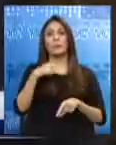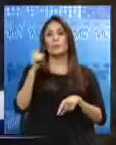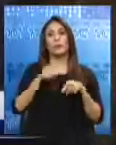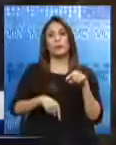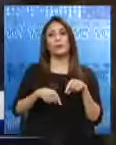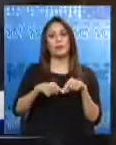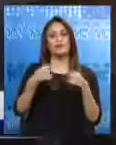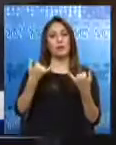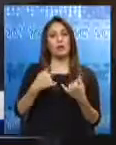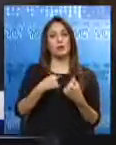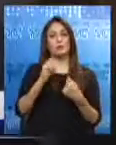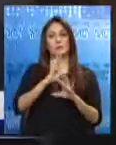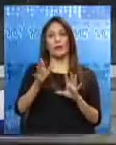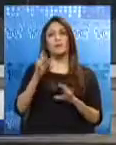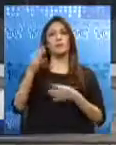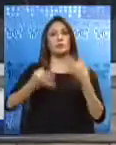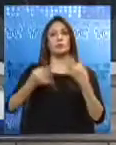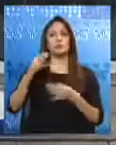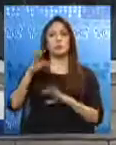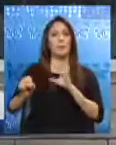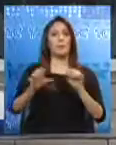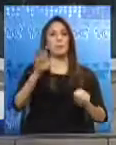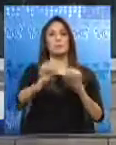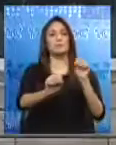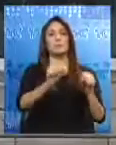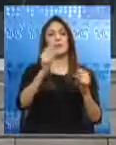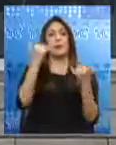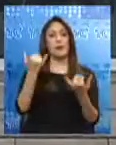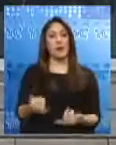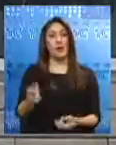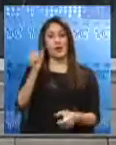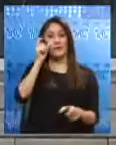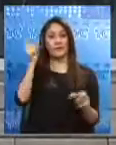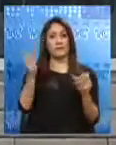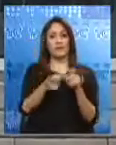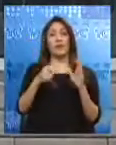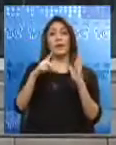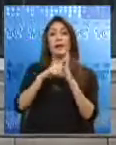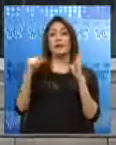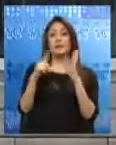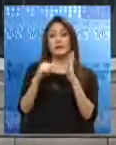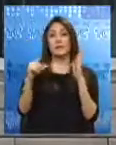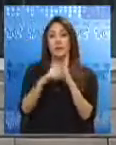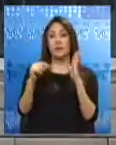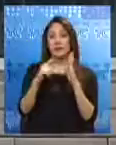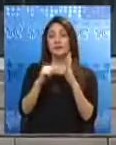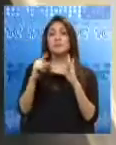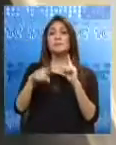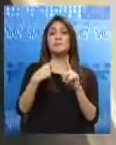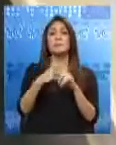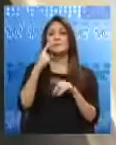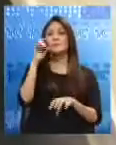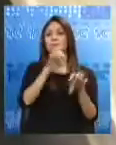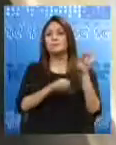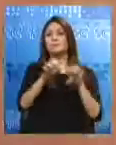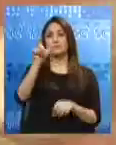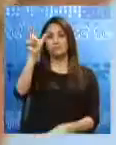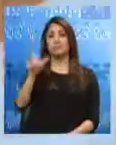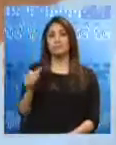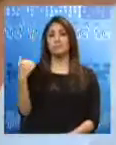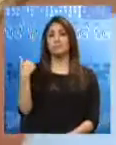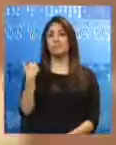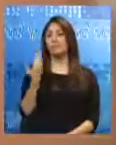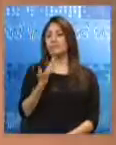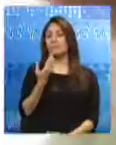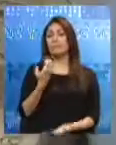adelantar. En este momento está en manos de la justicia. Además, la Fiscalía aclara que según el SRI y la Unidad de Análisis Financiero, Mauro T. tendría